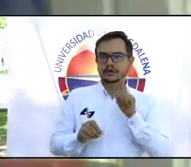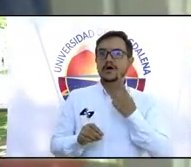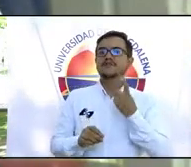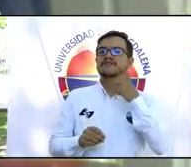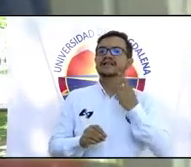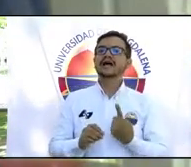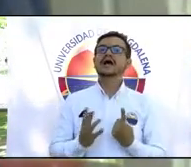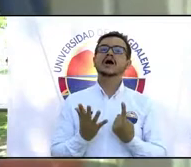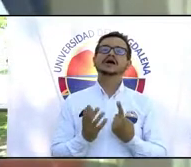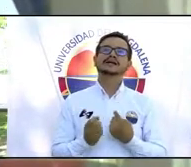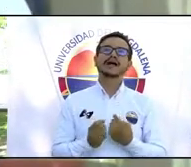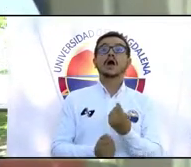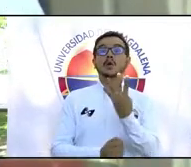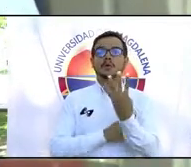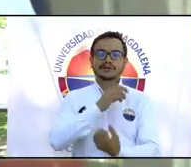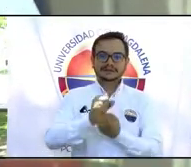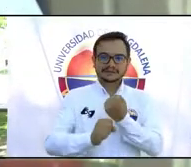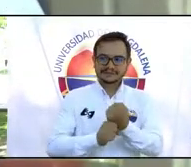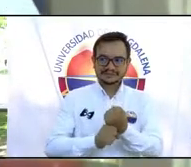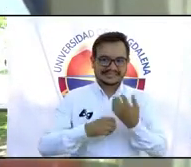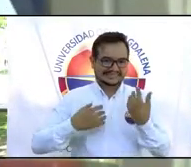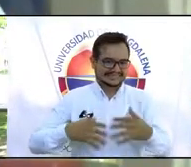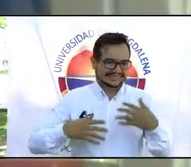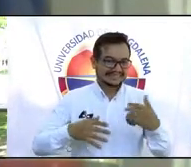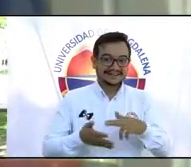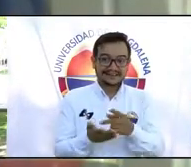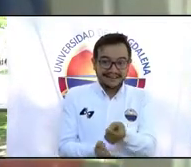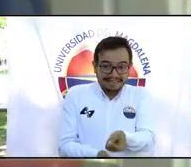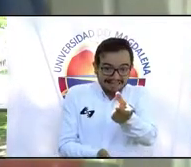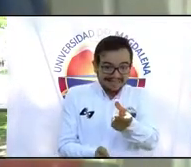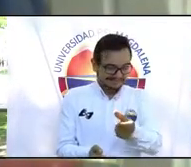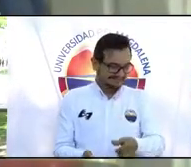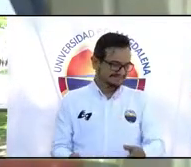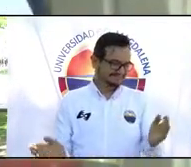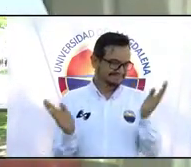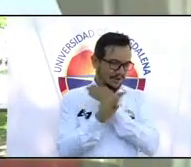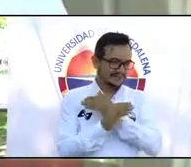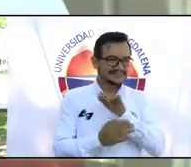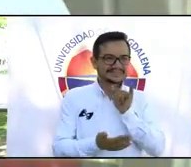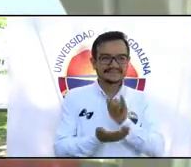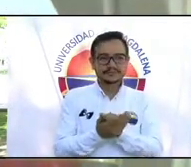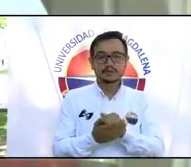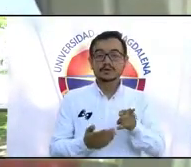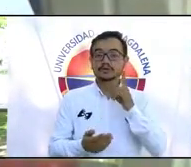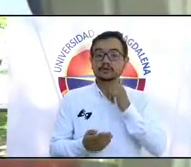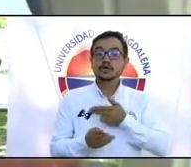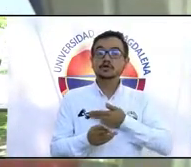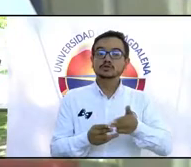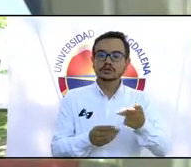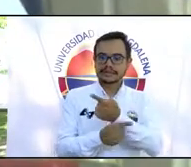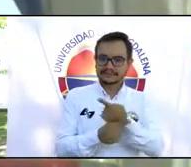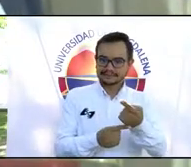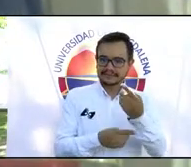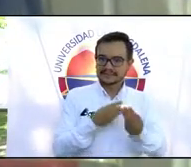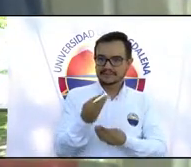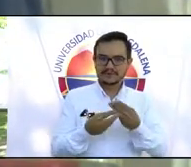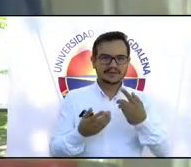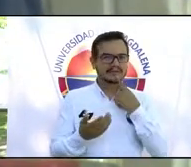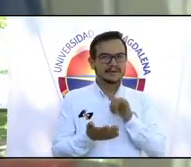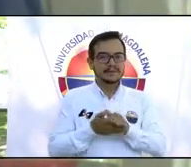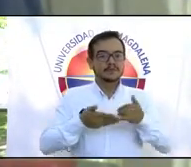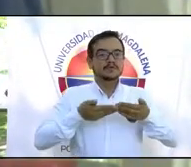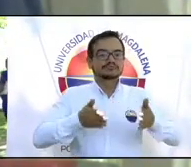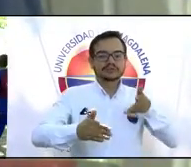más, espero que no sea tan así. Vamos a inaugurar, esta semana vamos a tener muchas inauguraciones,